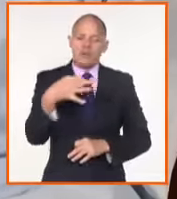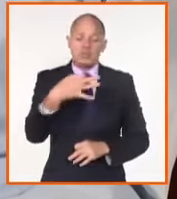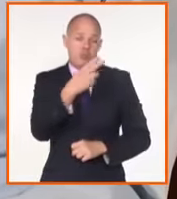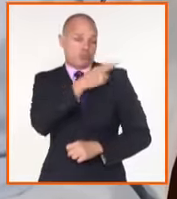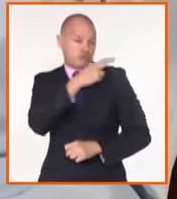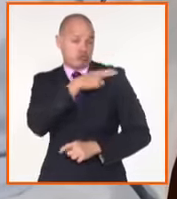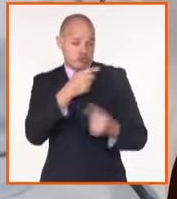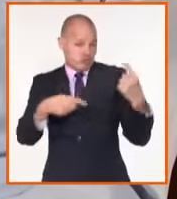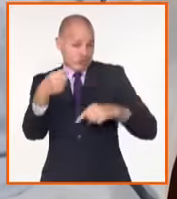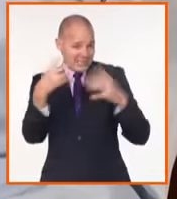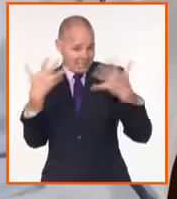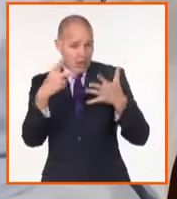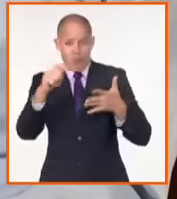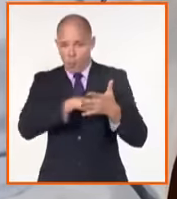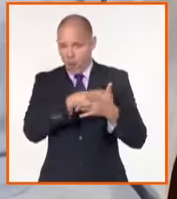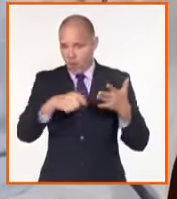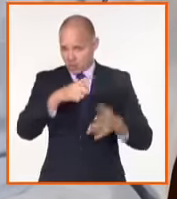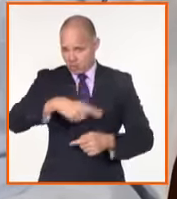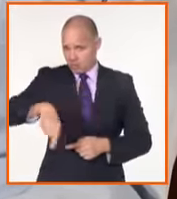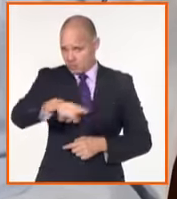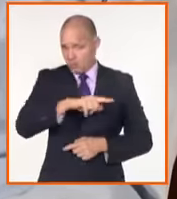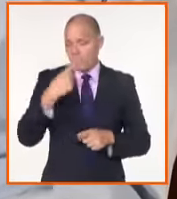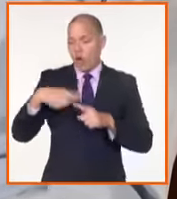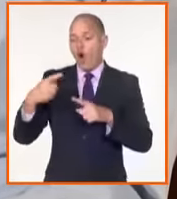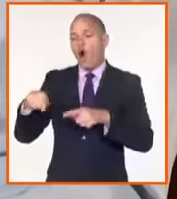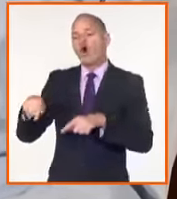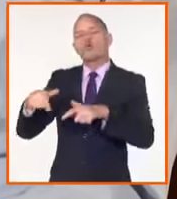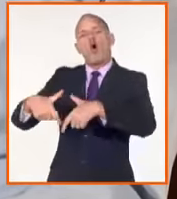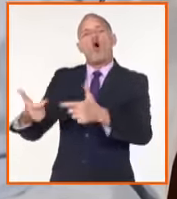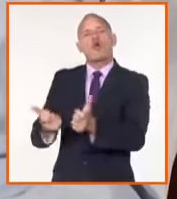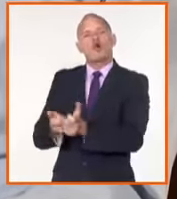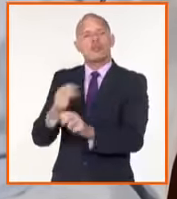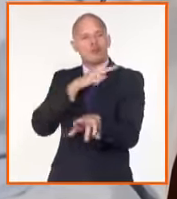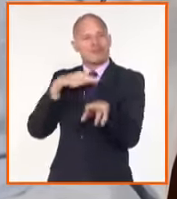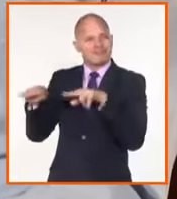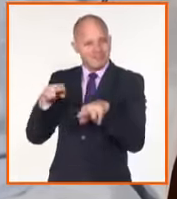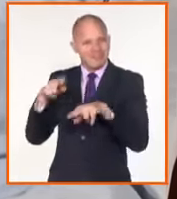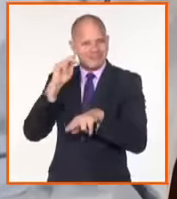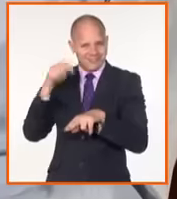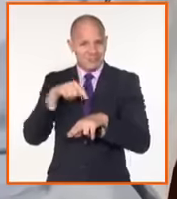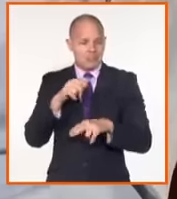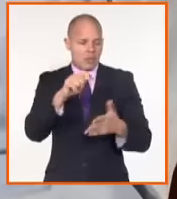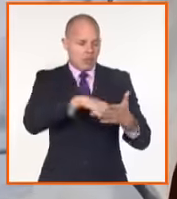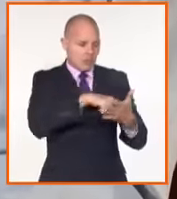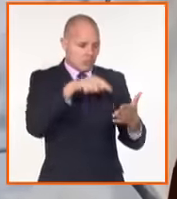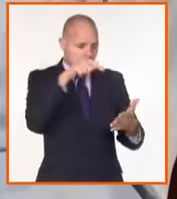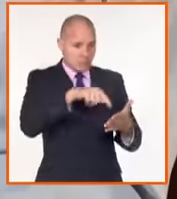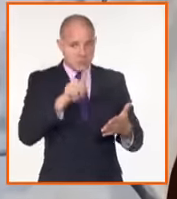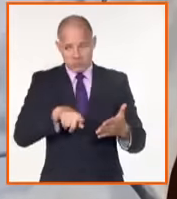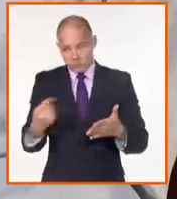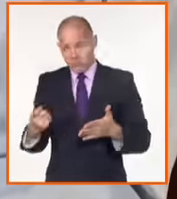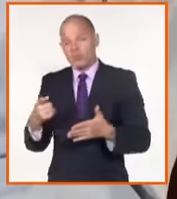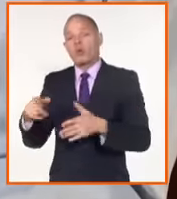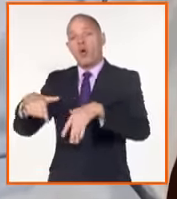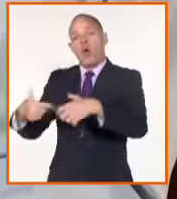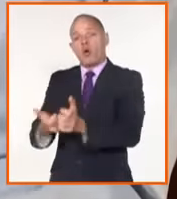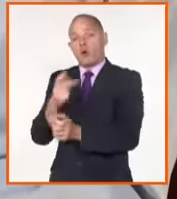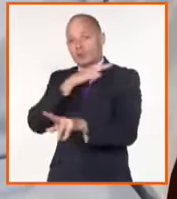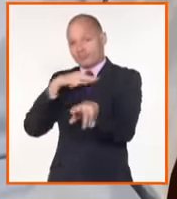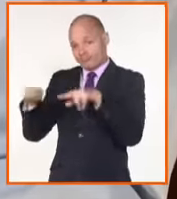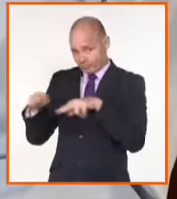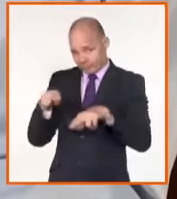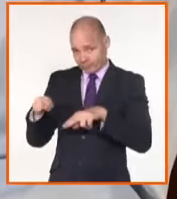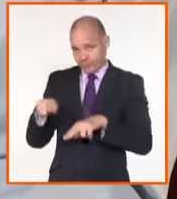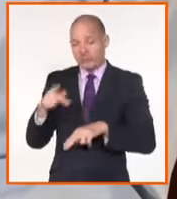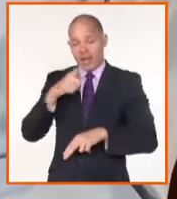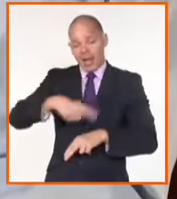Consejo de la Administración, que es el órgano ejecutivo, operativo y administrativo del cual dispone esa Asamblea Municipal del